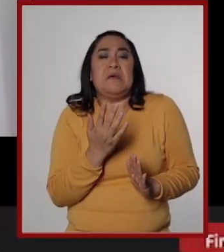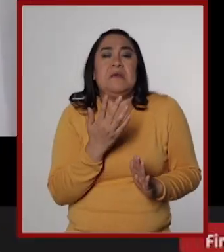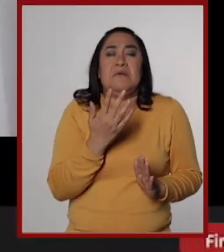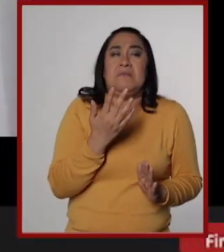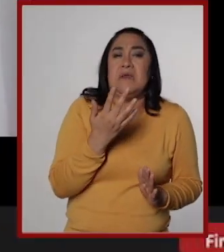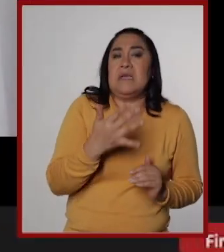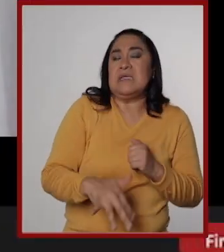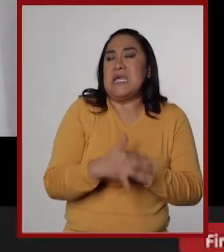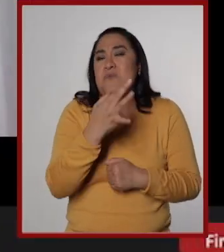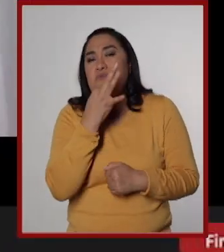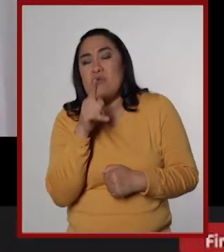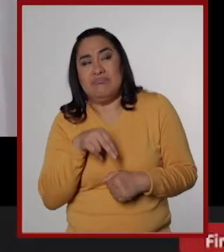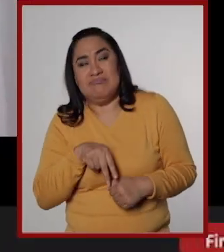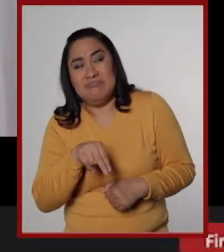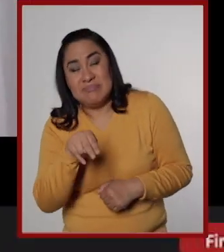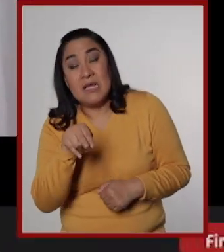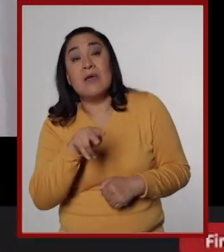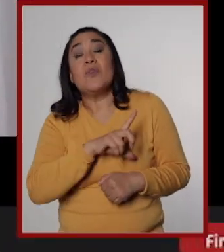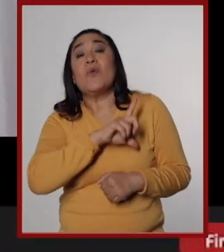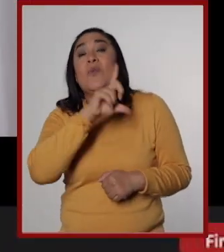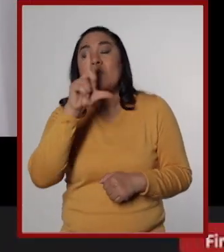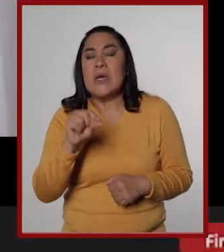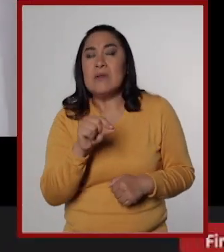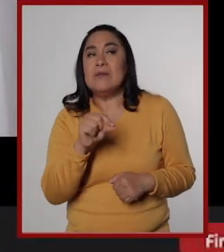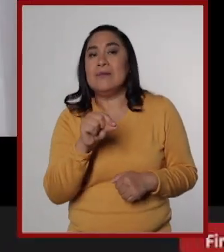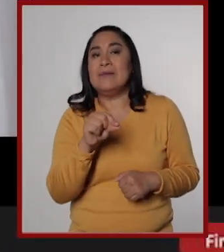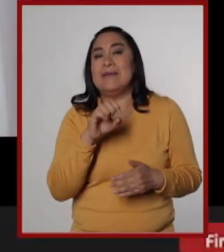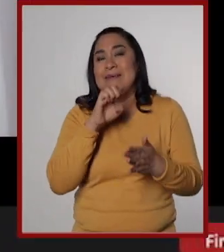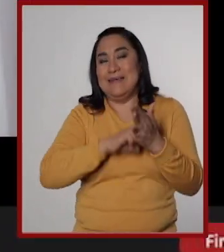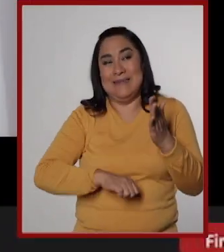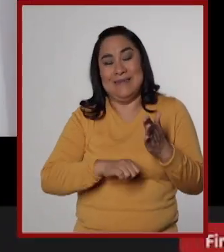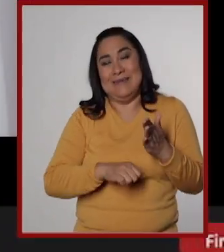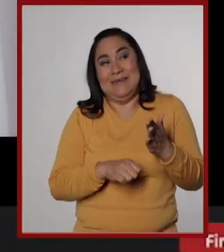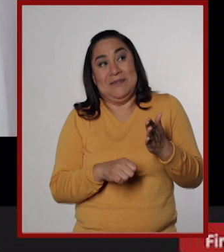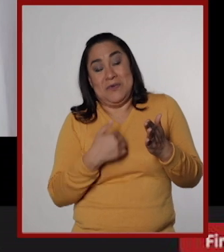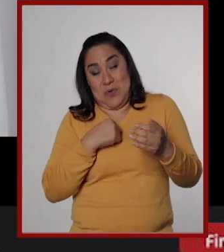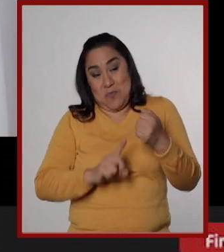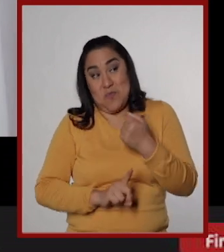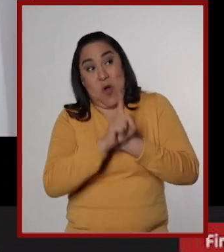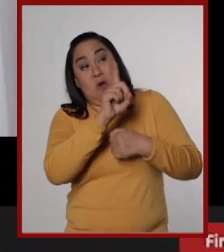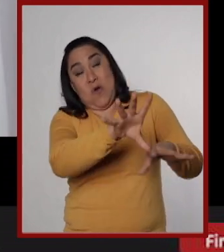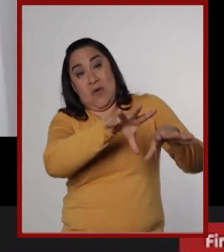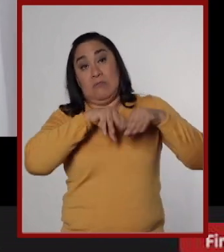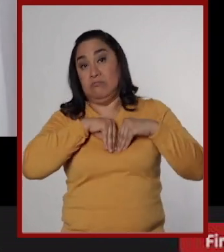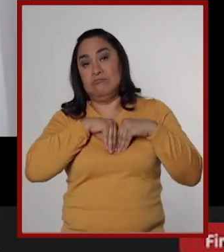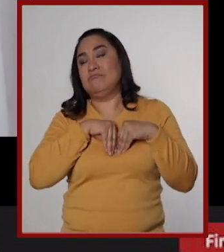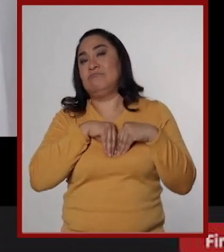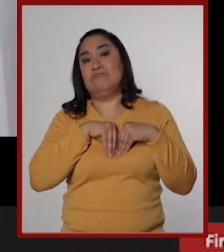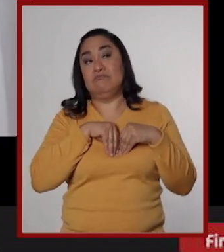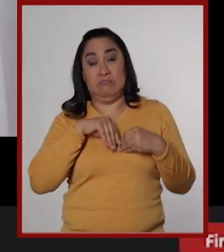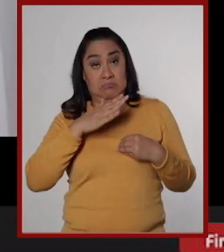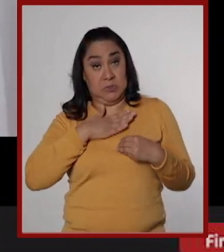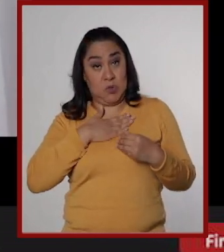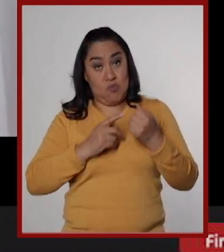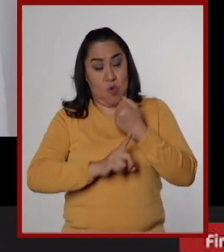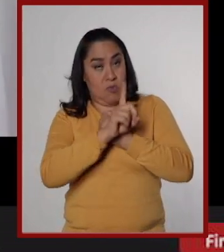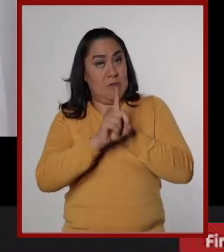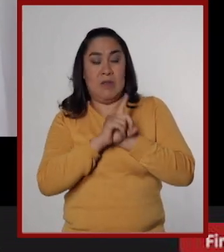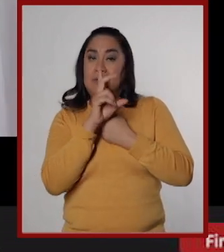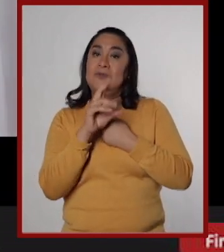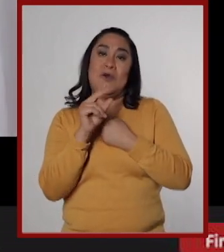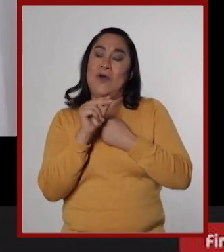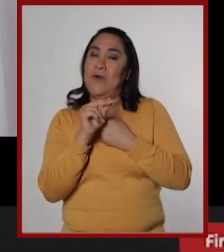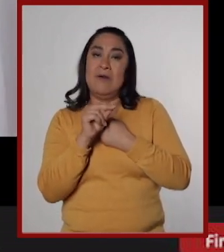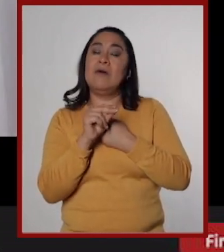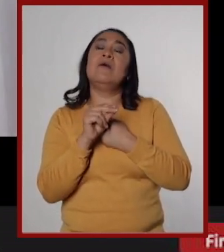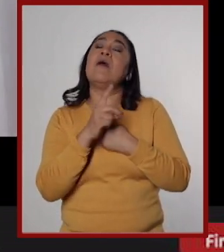mejor 15 minutos, pero al rato te aprietan, te huelen feos, se te salen, porque no son tus zapatos, ¿no? Entonces la empatía tiene